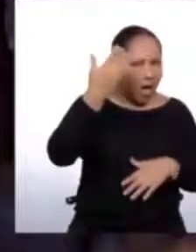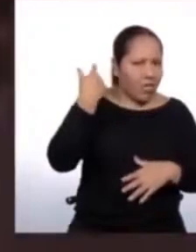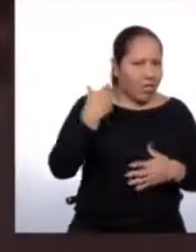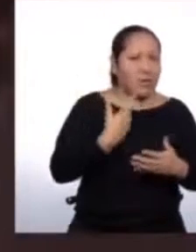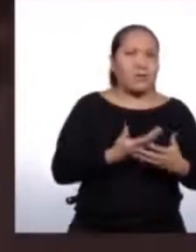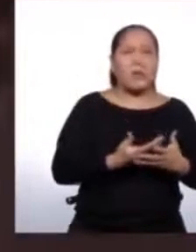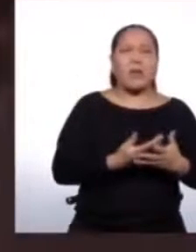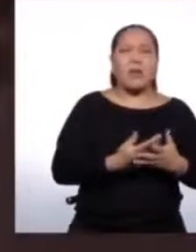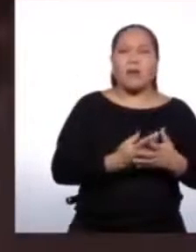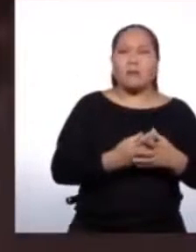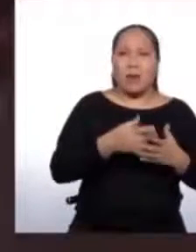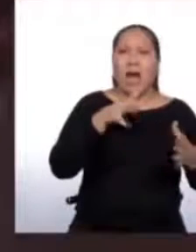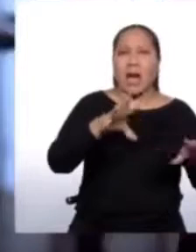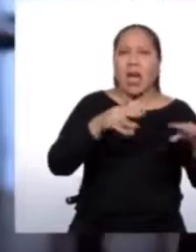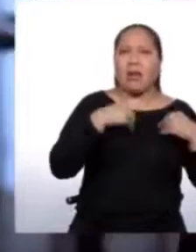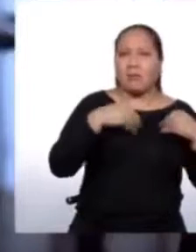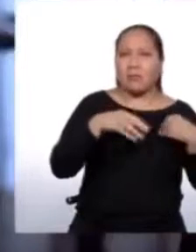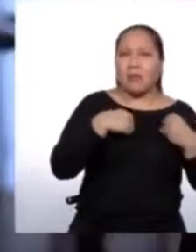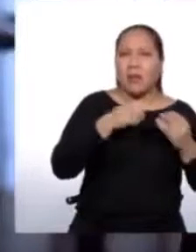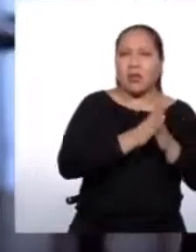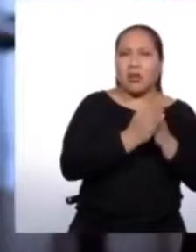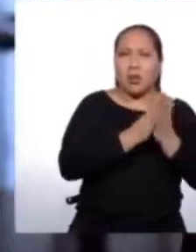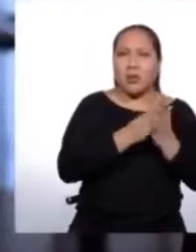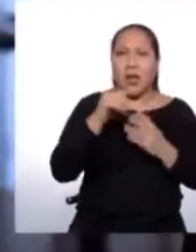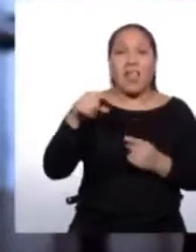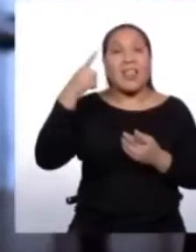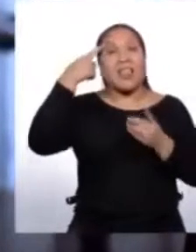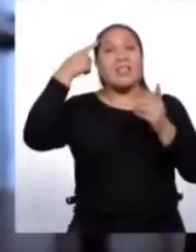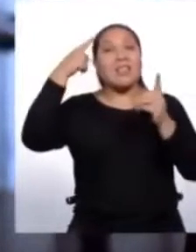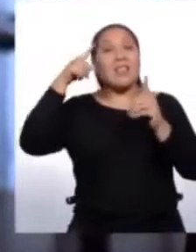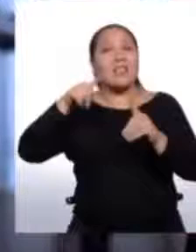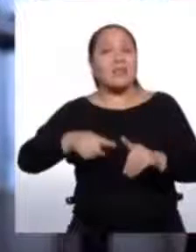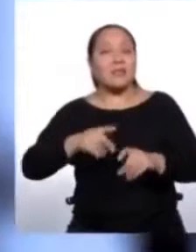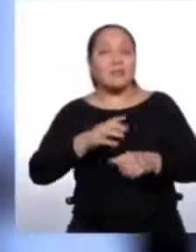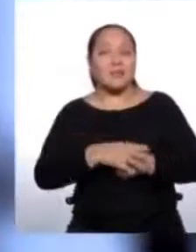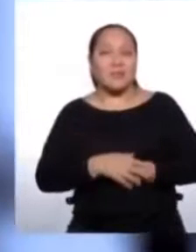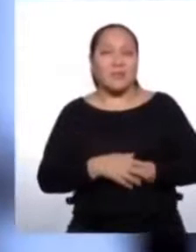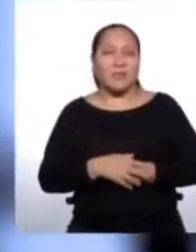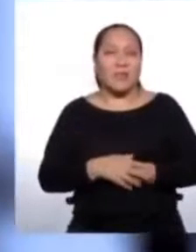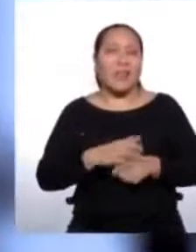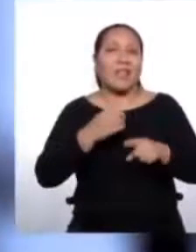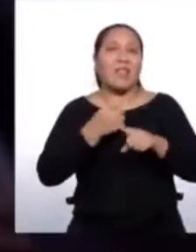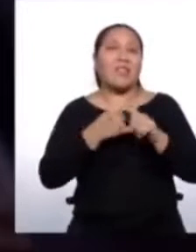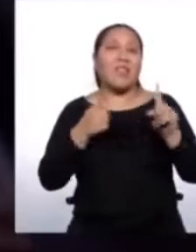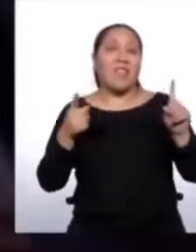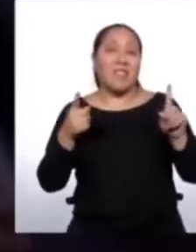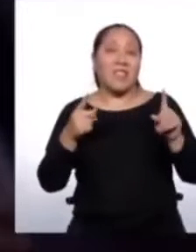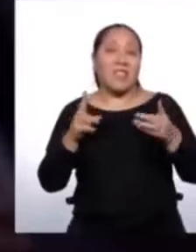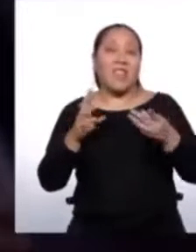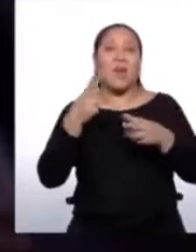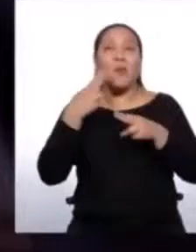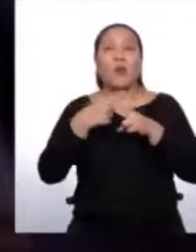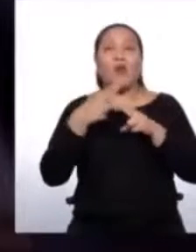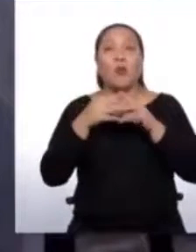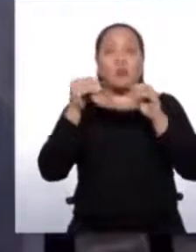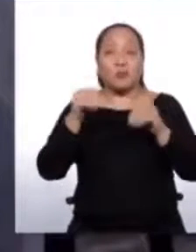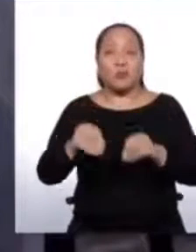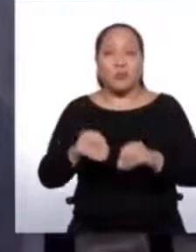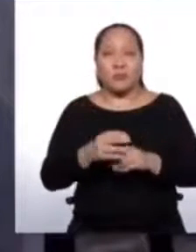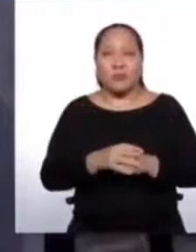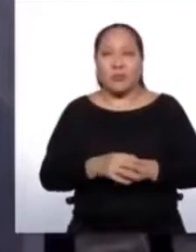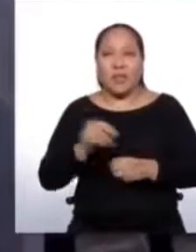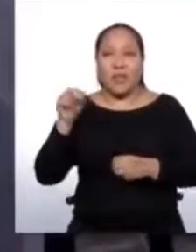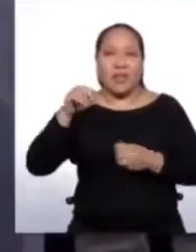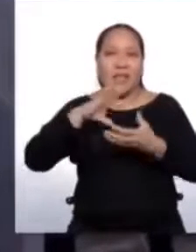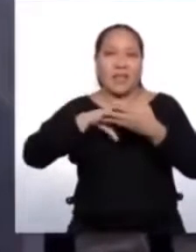dado popularidad, entonces él tiene una decisión. De ahí en adelante va a seguir publicando